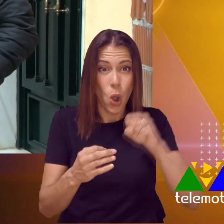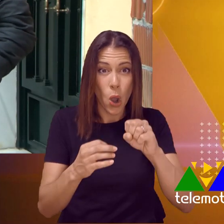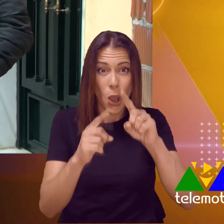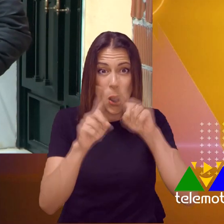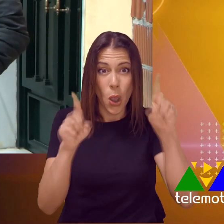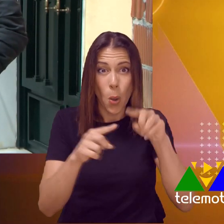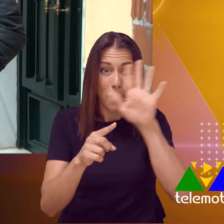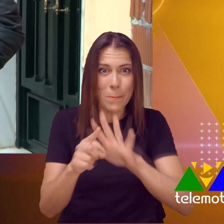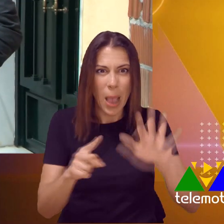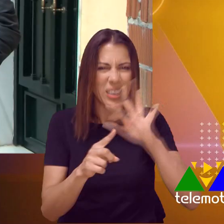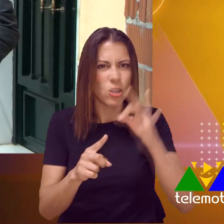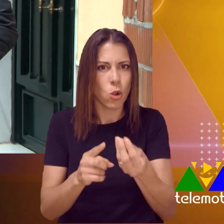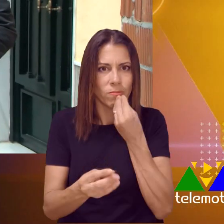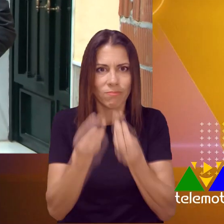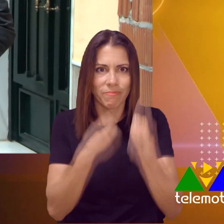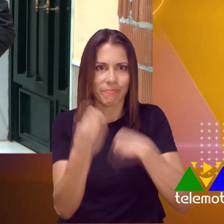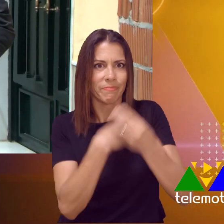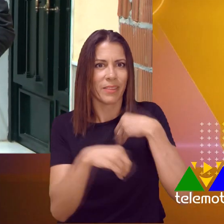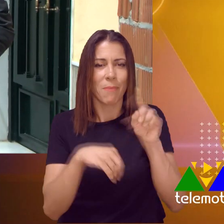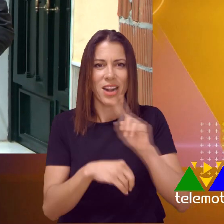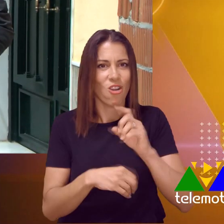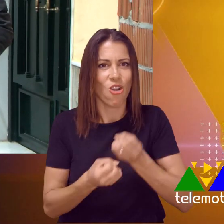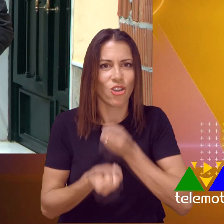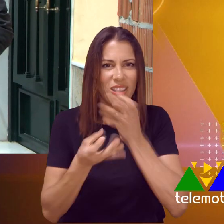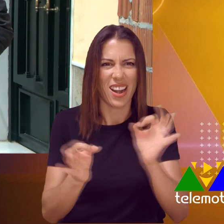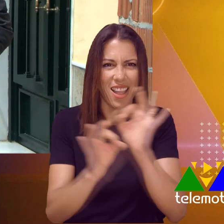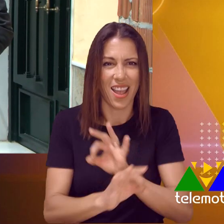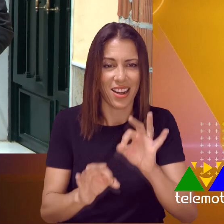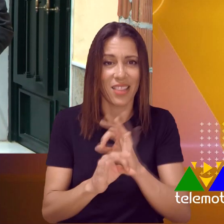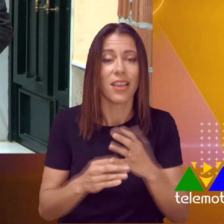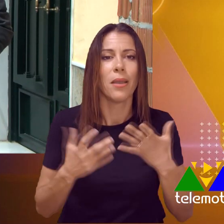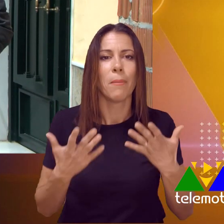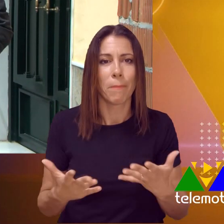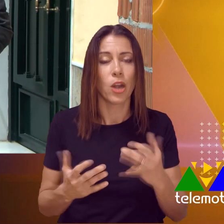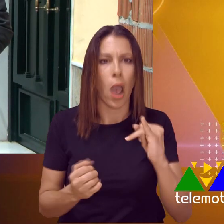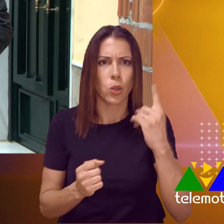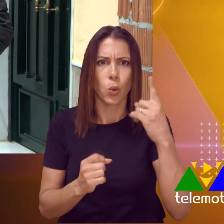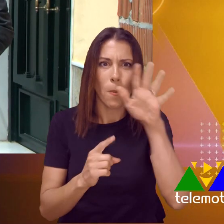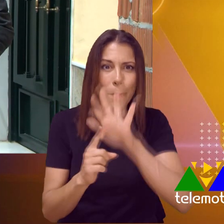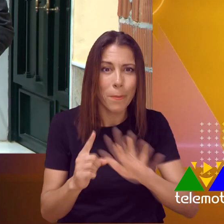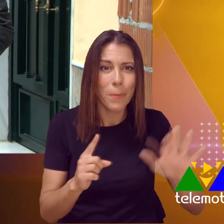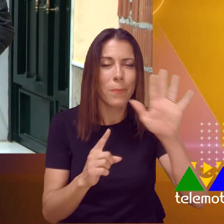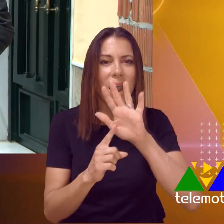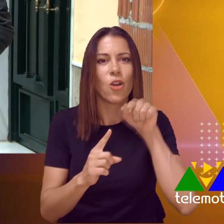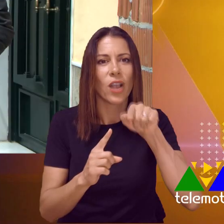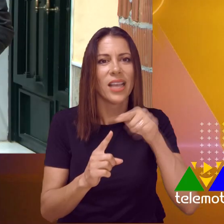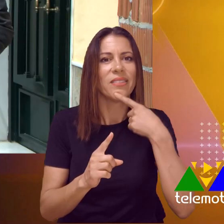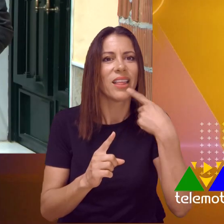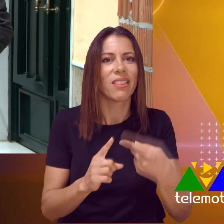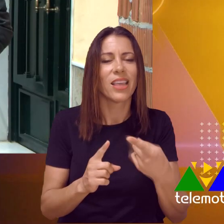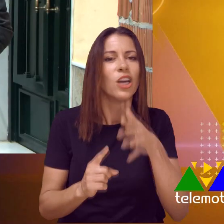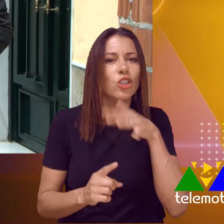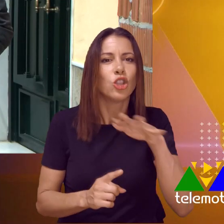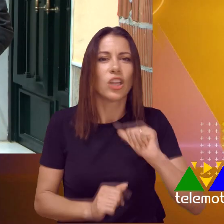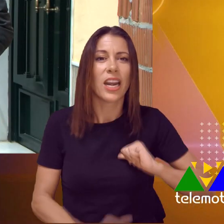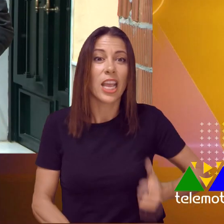comió el mapa para no contarlo con nadie, literalmente. Pero había un planito donde se situaban las riquezas que los antepasados